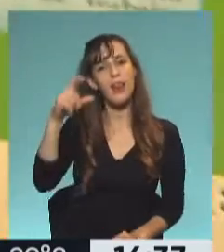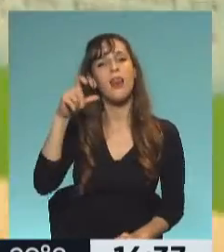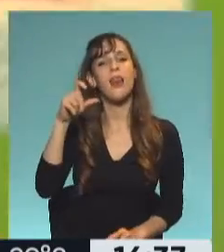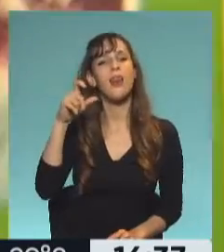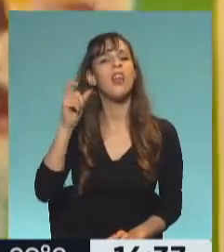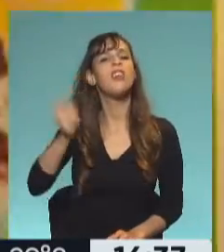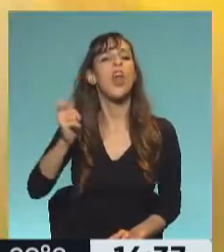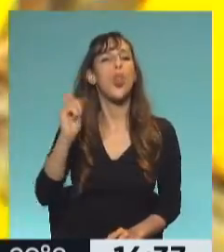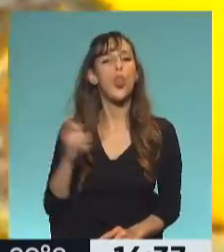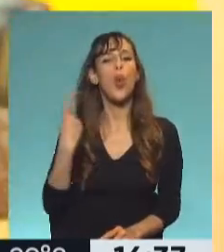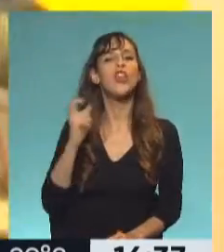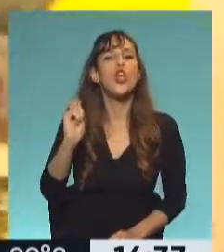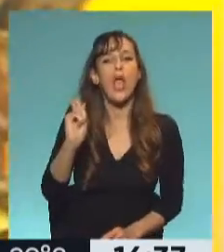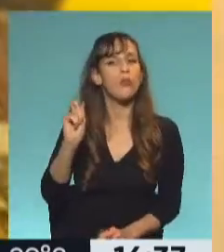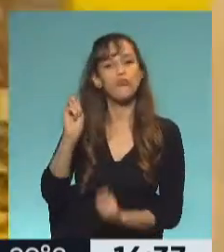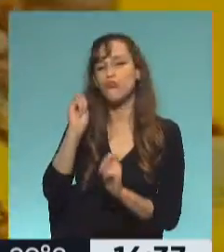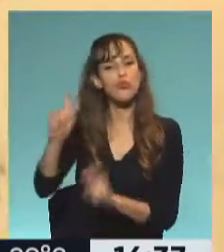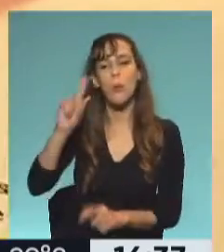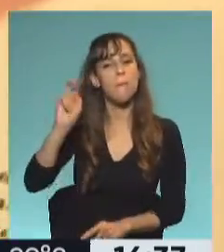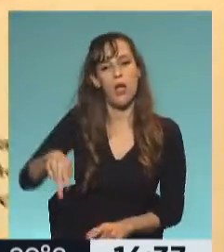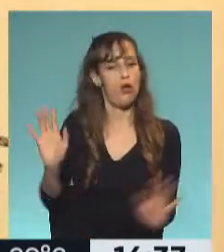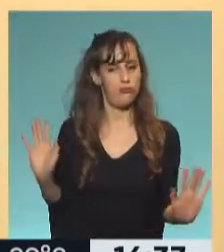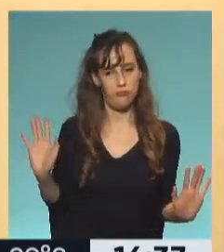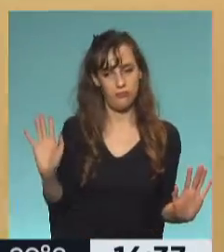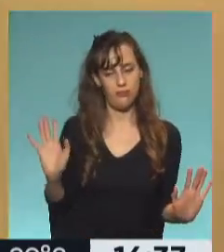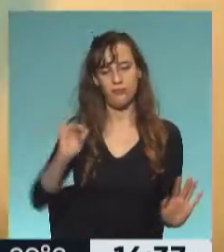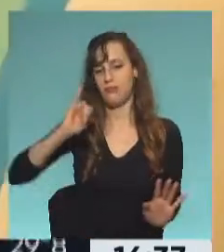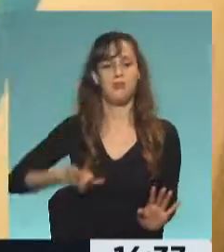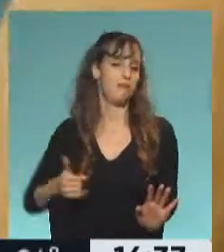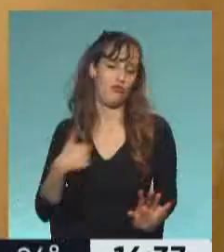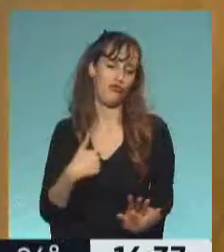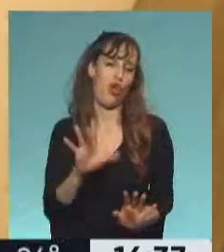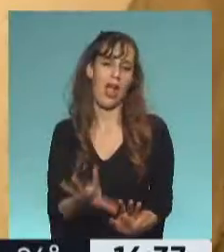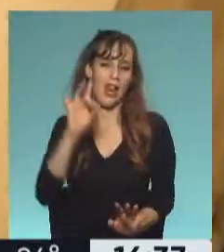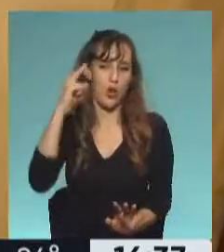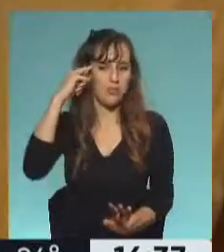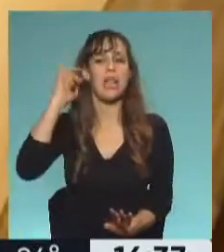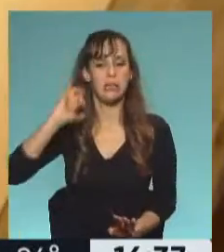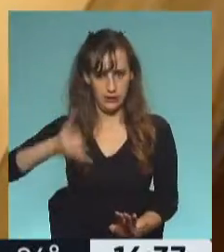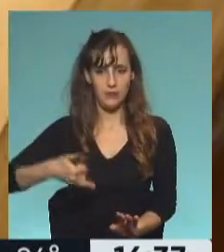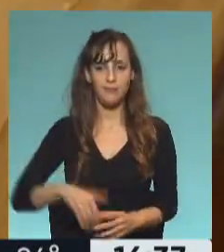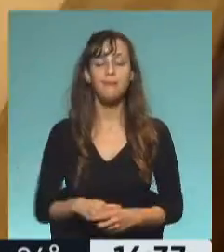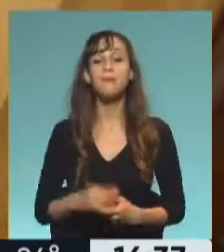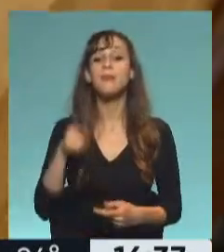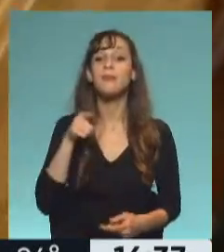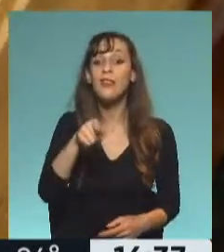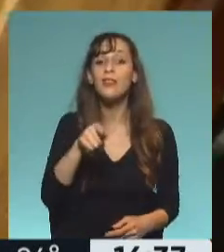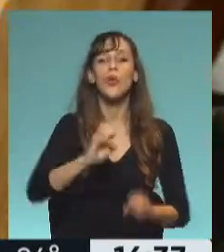así, ¿viste? Entonces, es lo que uno cree. Claro. Exactamente. Y bueno, y acá está todo detallada,